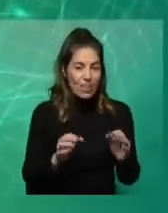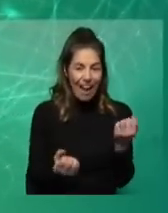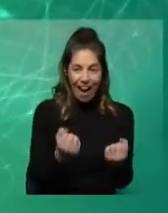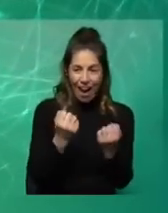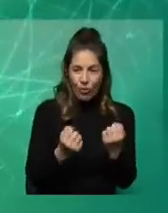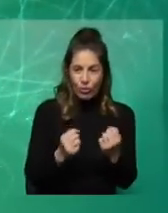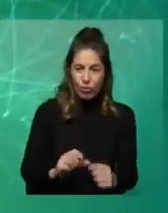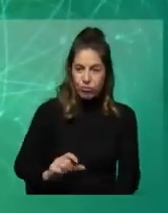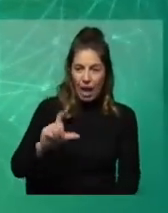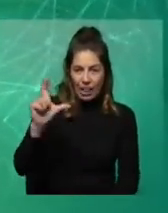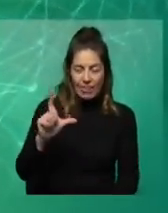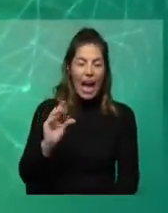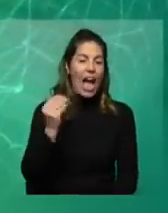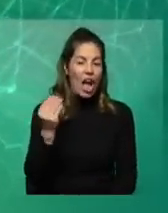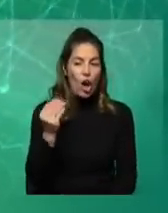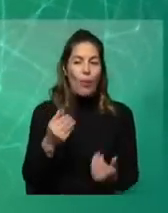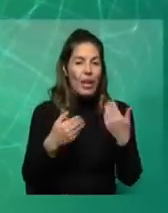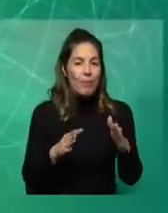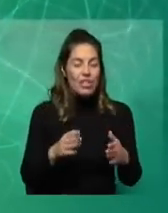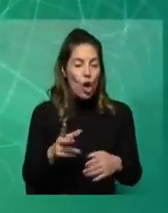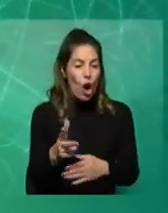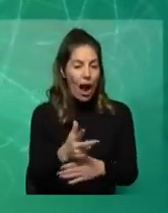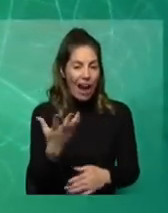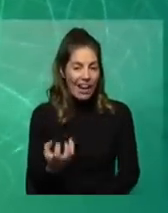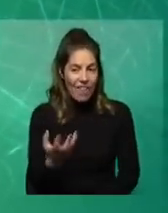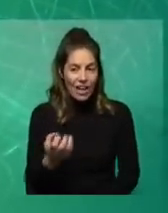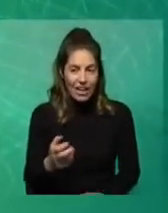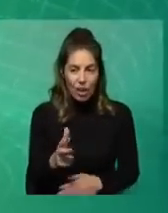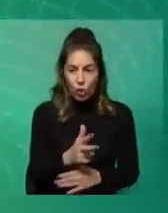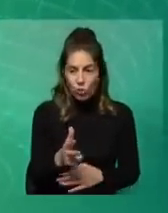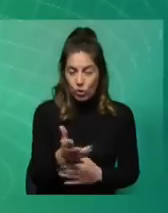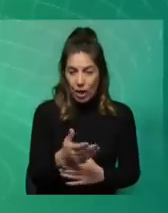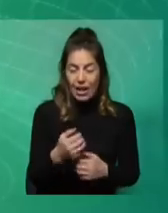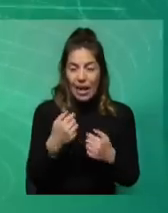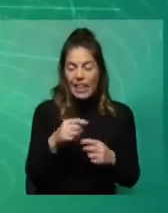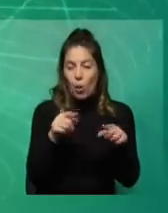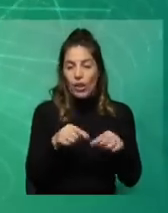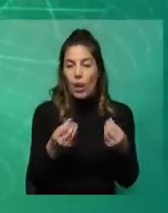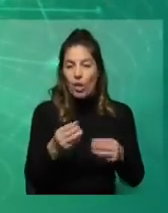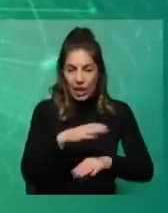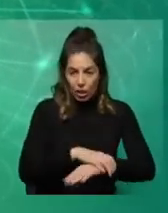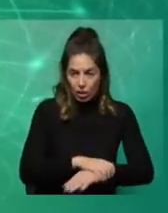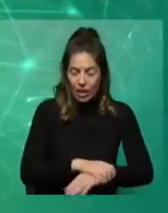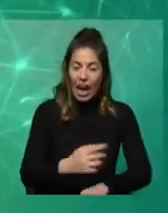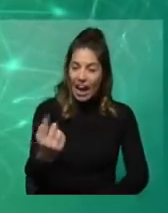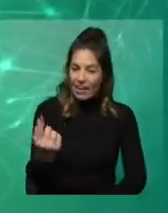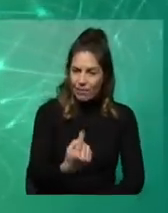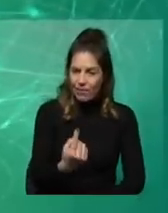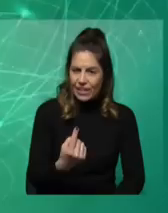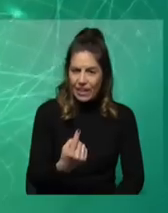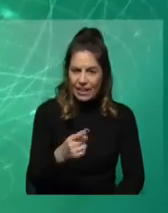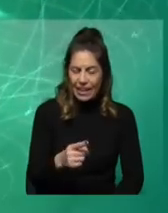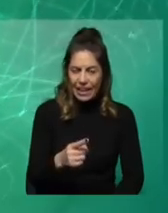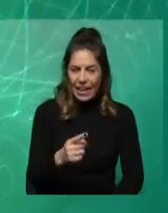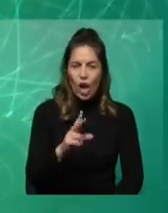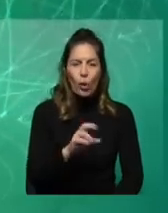El joven comenzó a grabar con su celular y a cuestionar la detención en ese momento aparece heroe Ruiz quien intenta sacarle